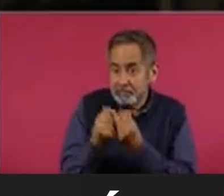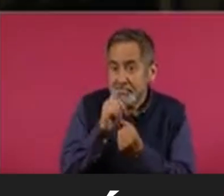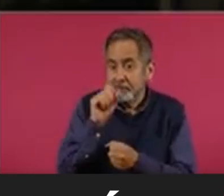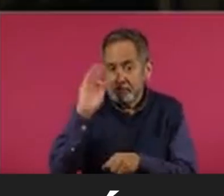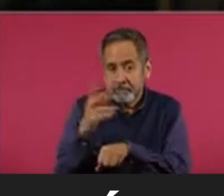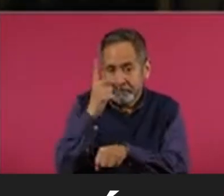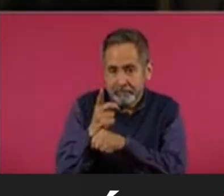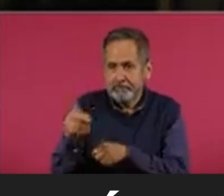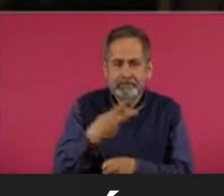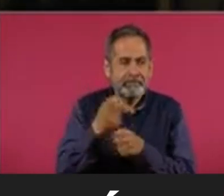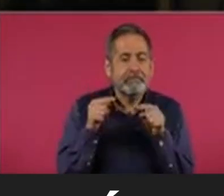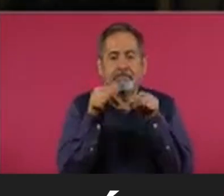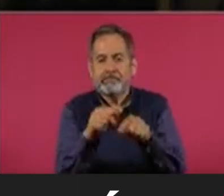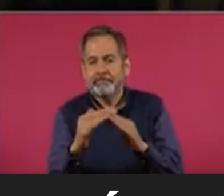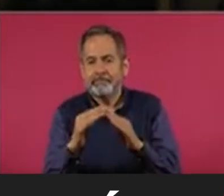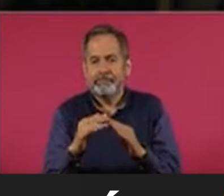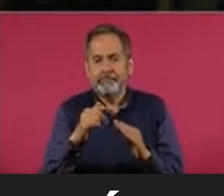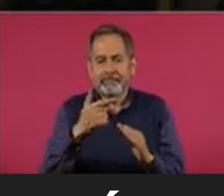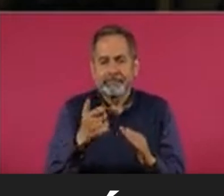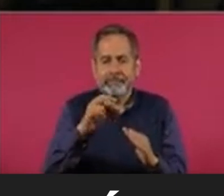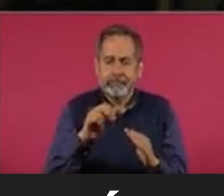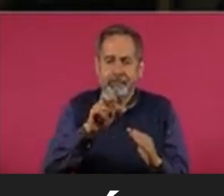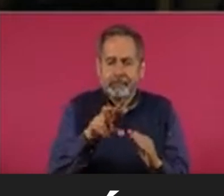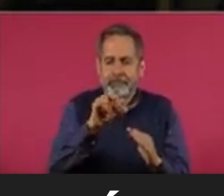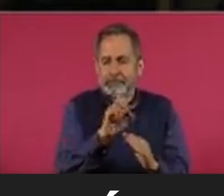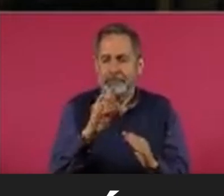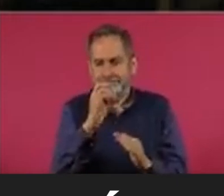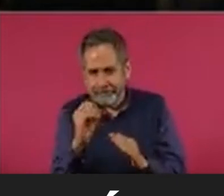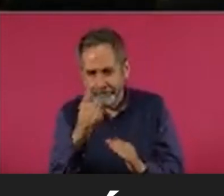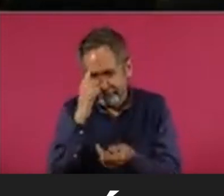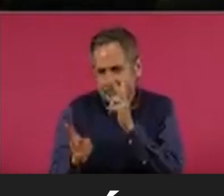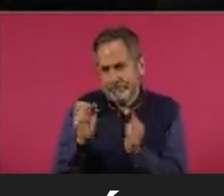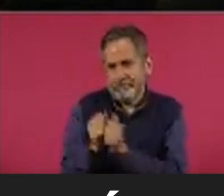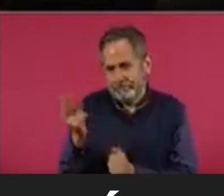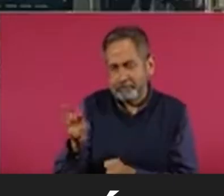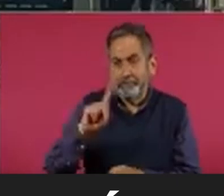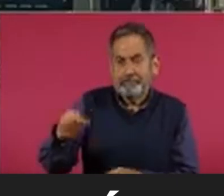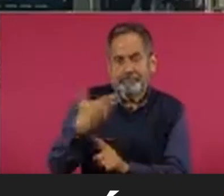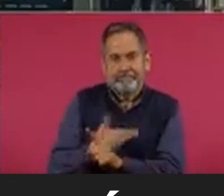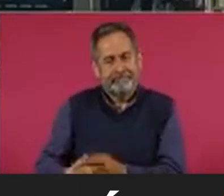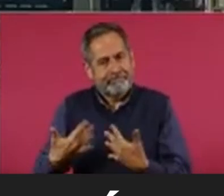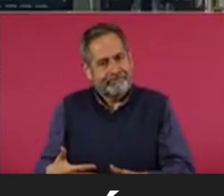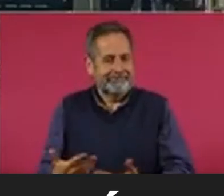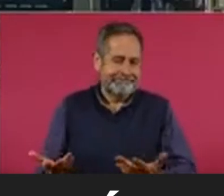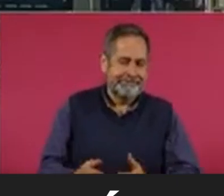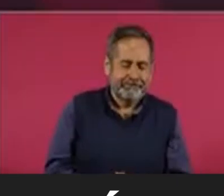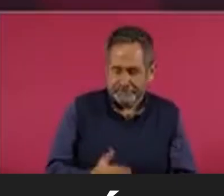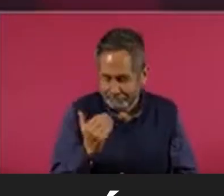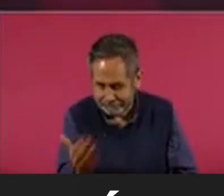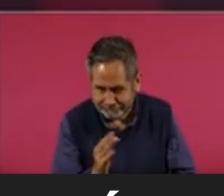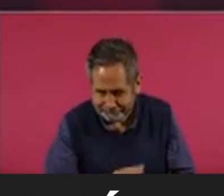a la casa de Genovevo de la O pronto para poder platicar con usted. sí. Bueno, pues te felicito